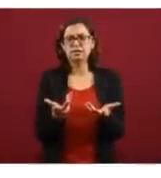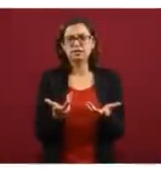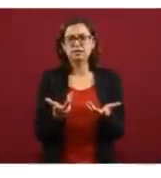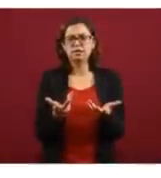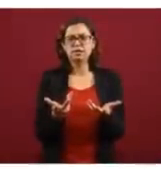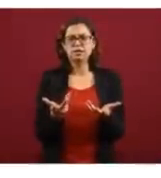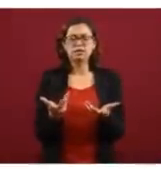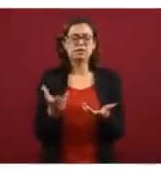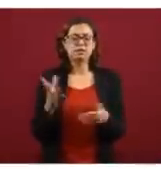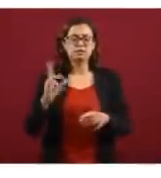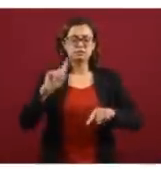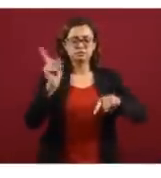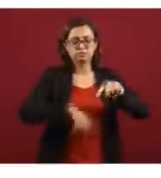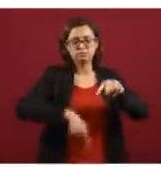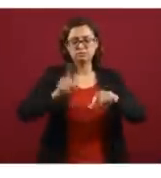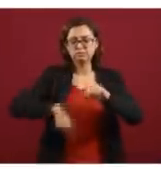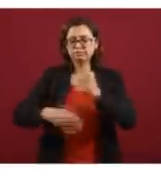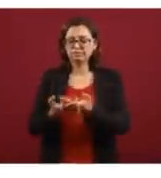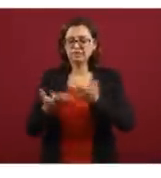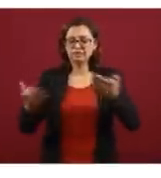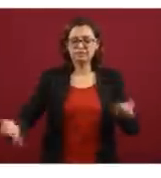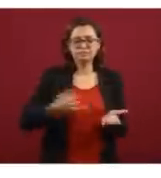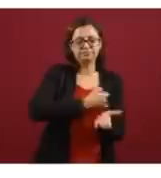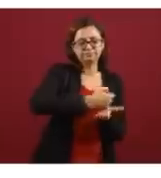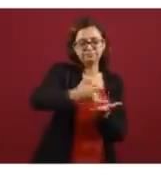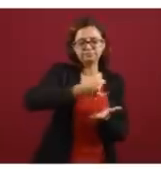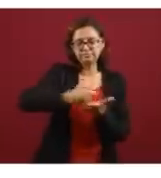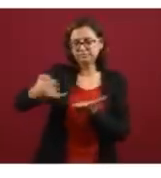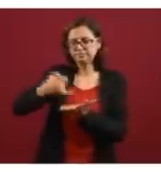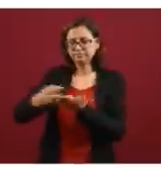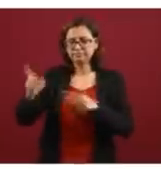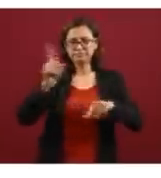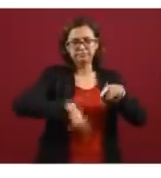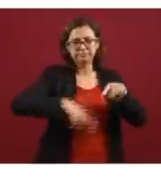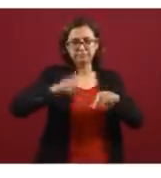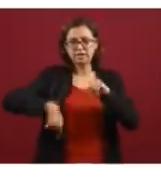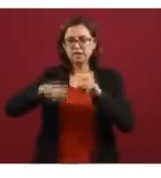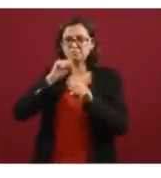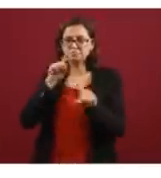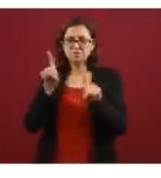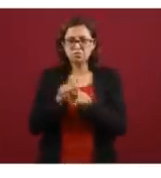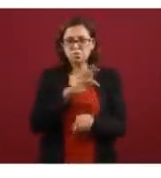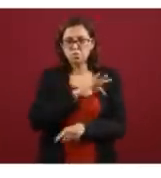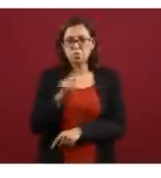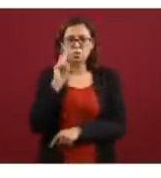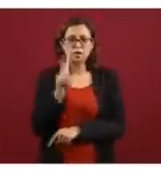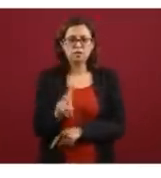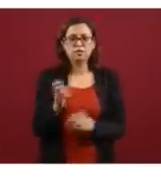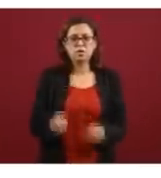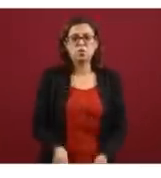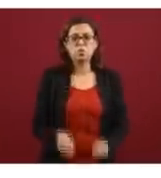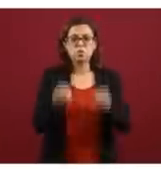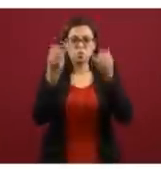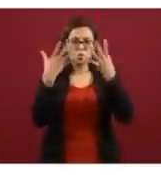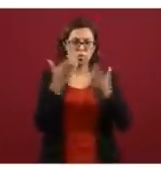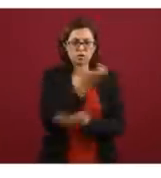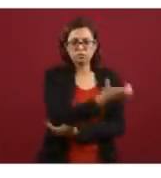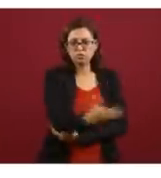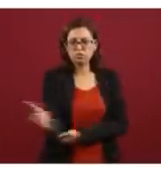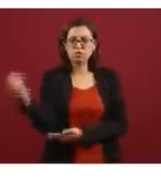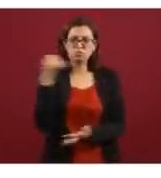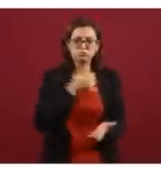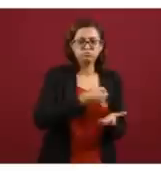una erradicación terrestre, una erradicación aérea. Ahí ustedes pueden ver la cantidad de plantíos